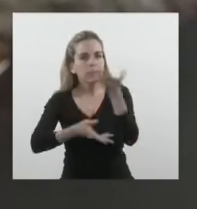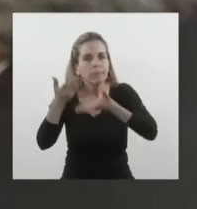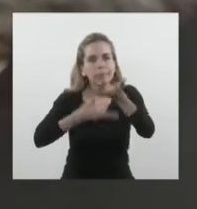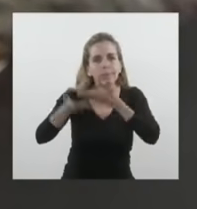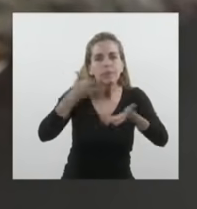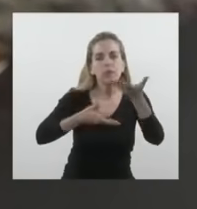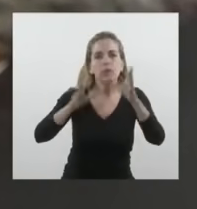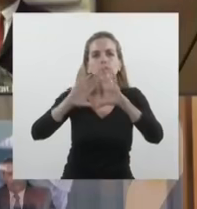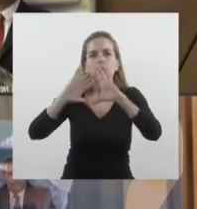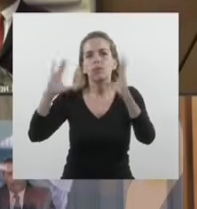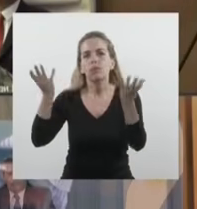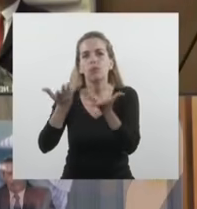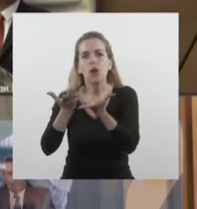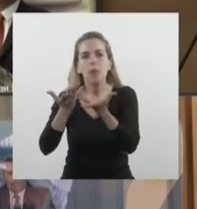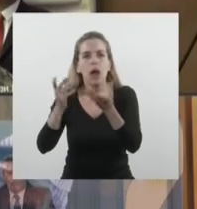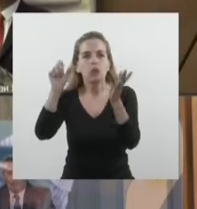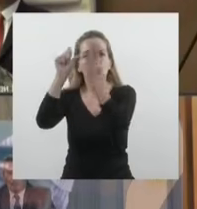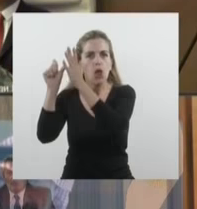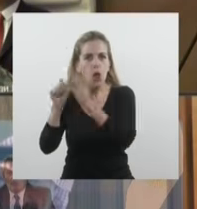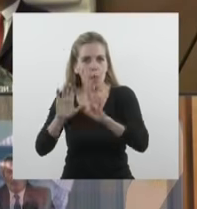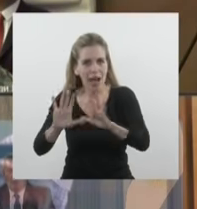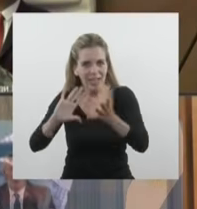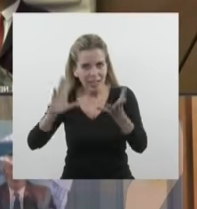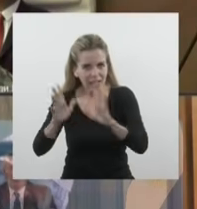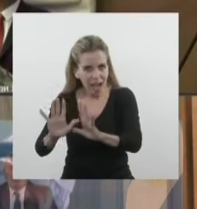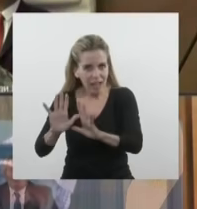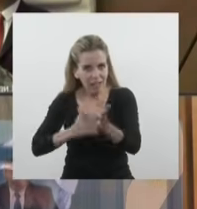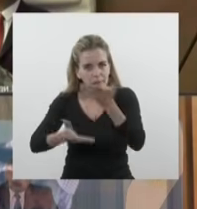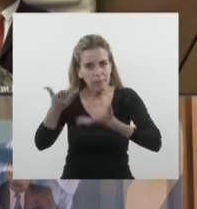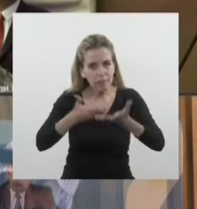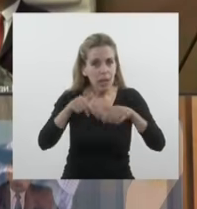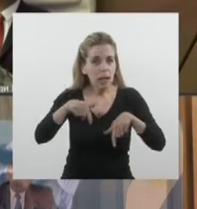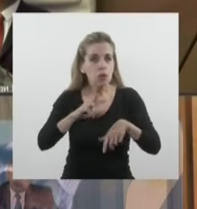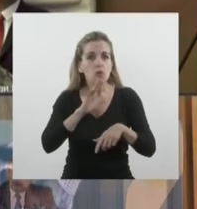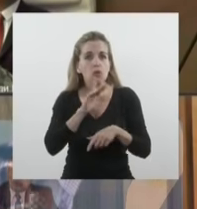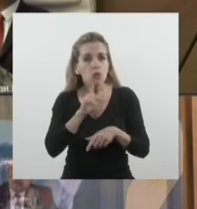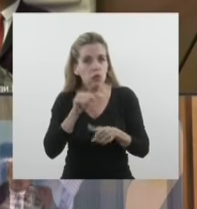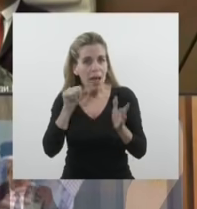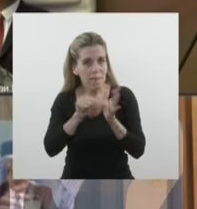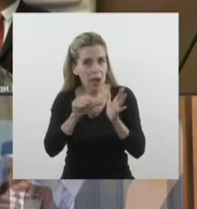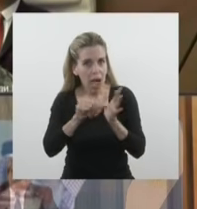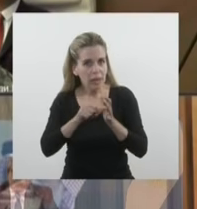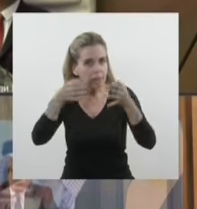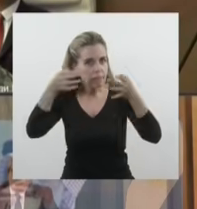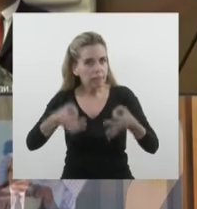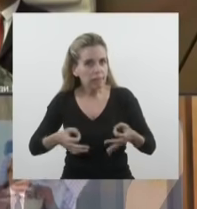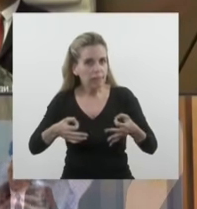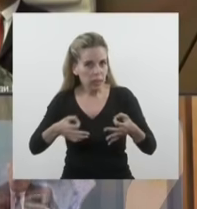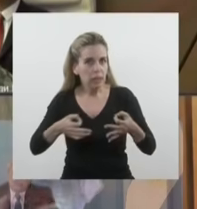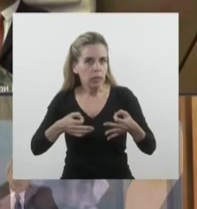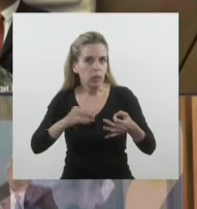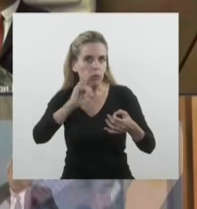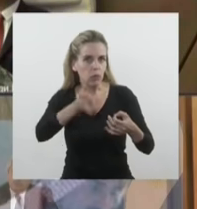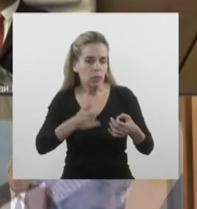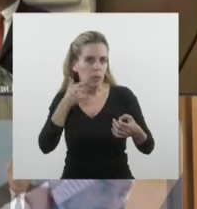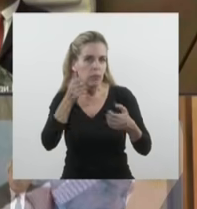nivel global global hasta la postura de rusia tiene un carácter cado categórico y vamos a hacer